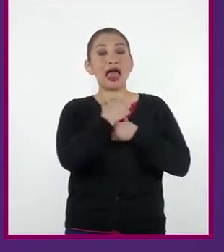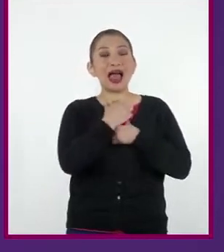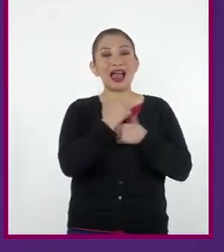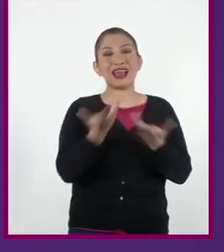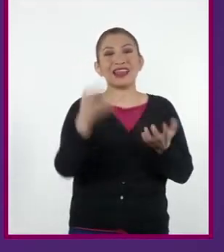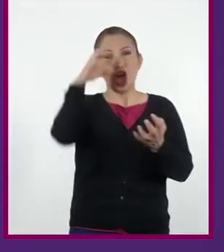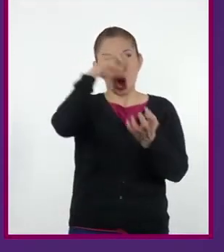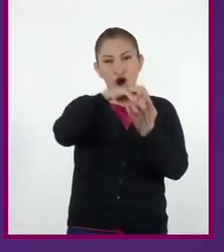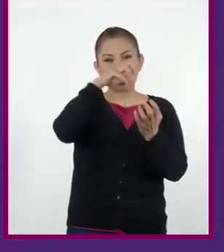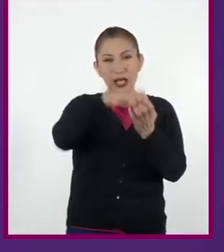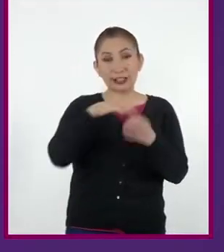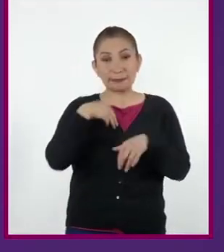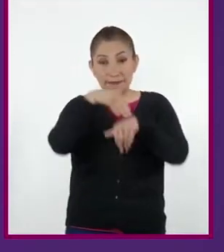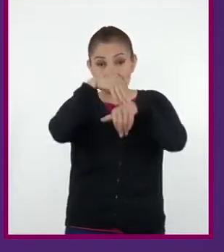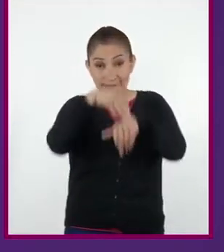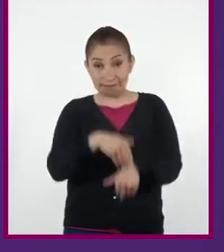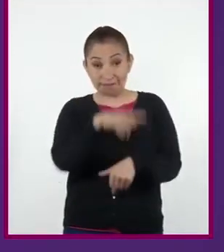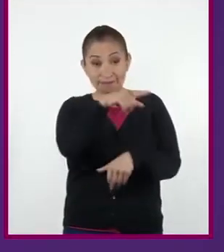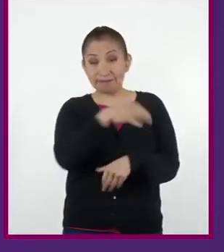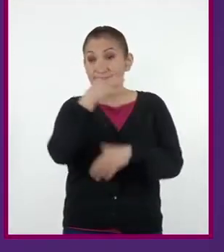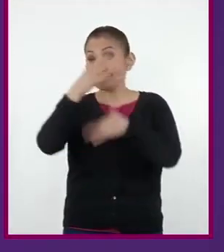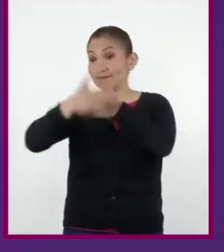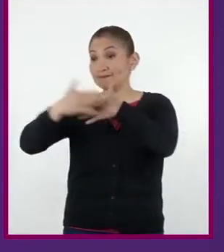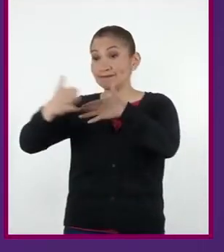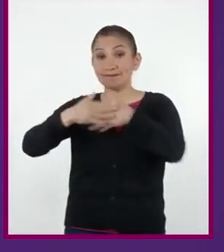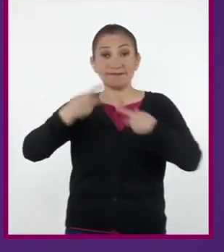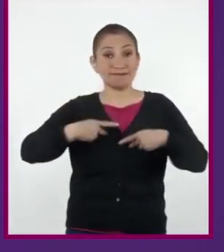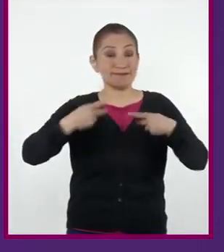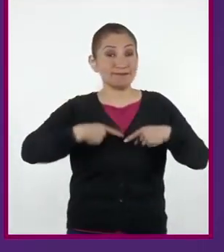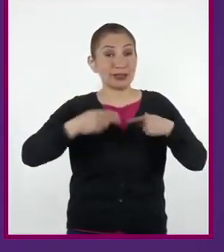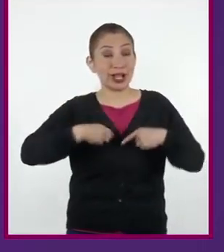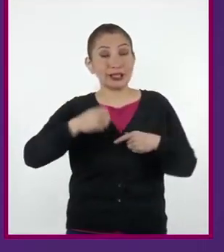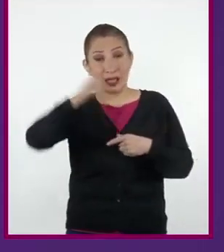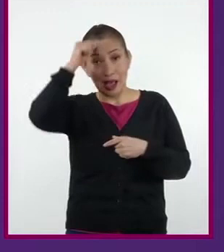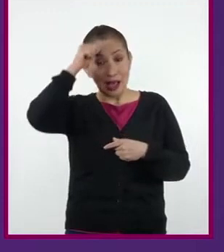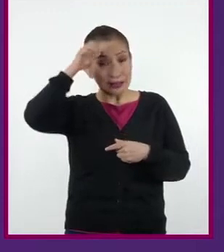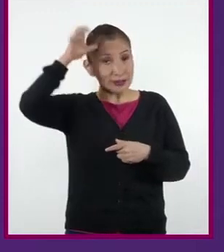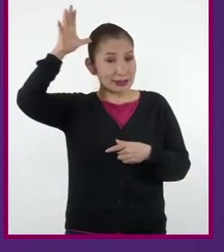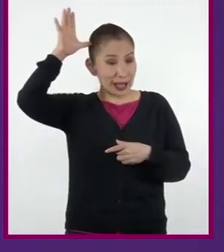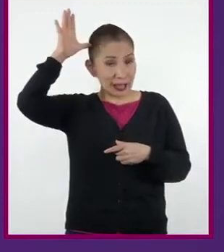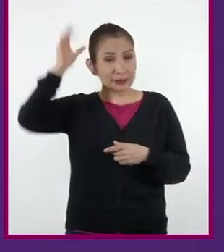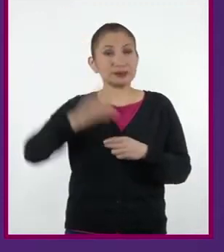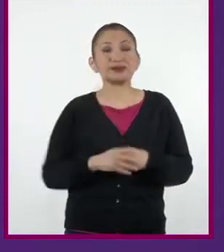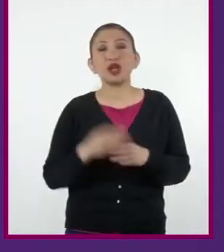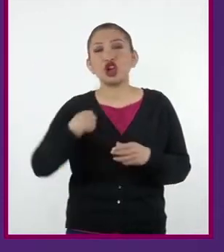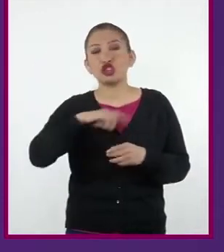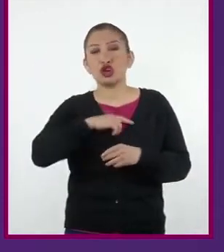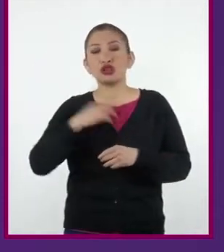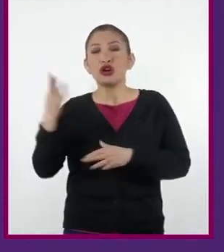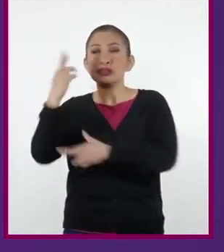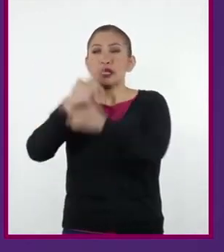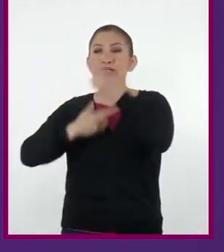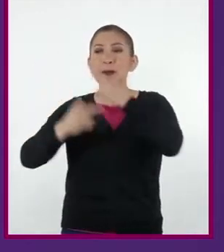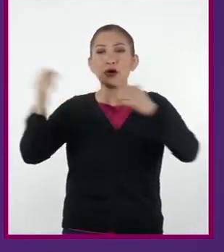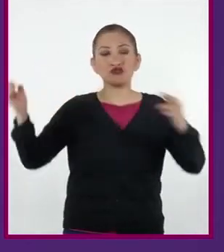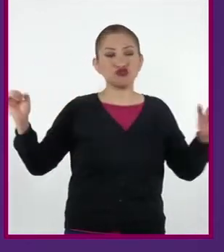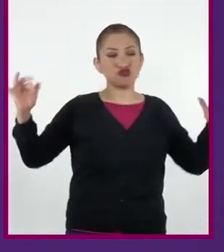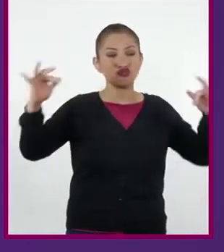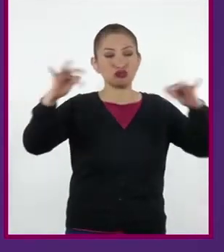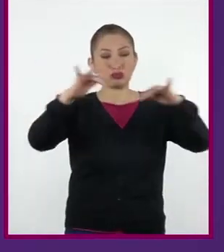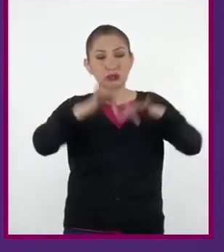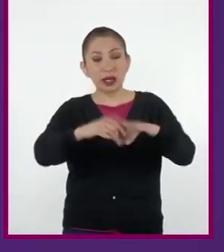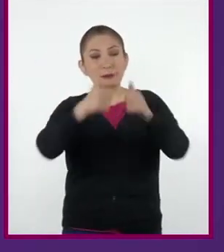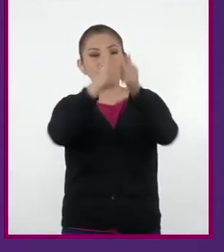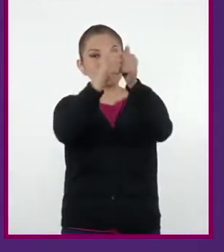y obedecía sus órdenes, llamó a todos los mexicas. Y nosotros volvimos desde los cuatro rumbos y